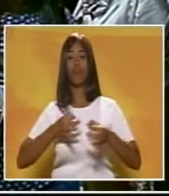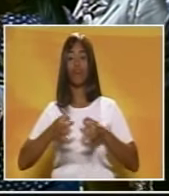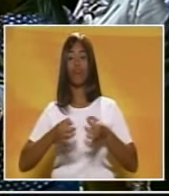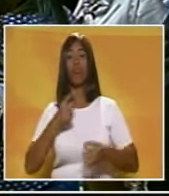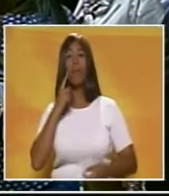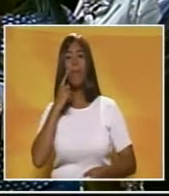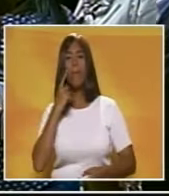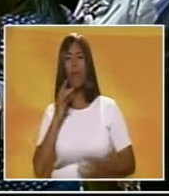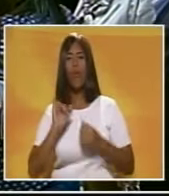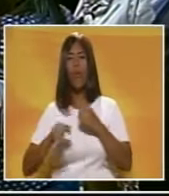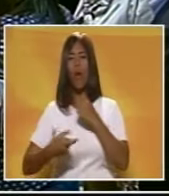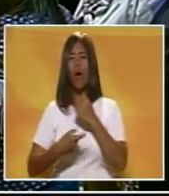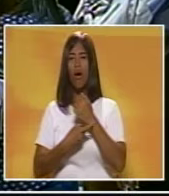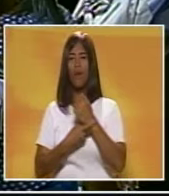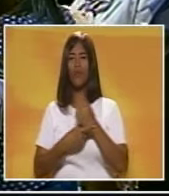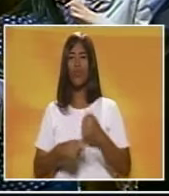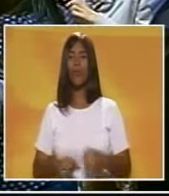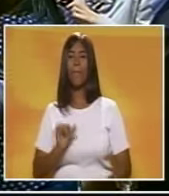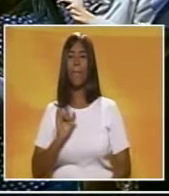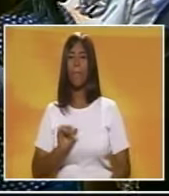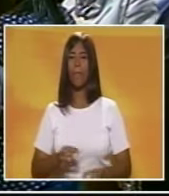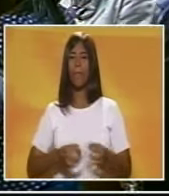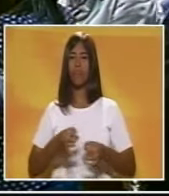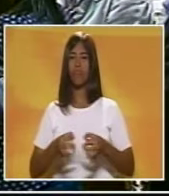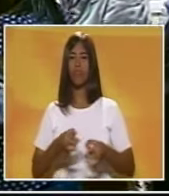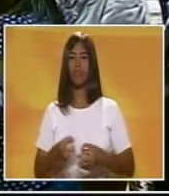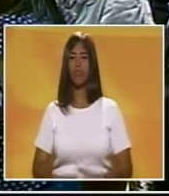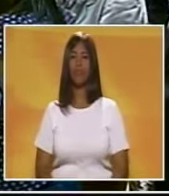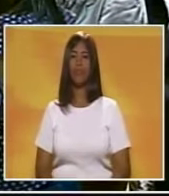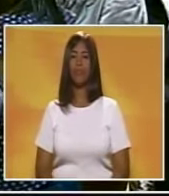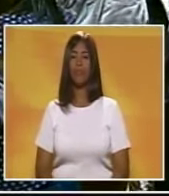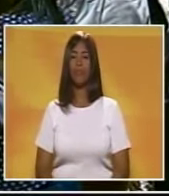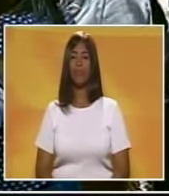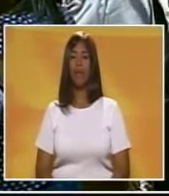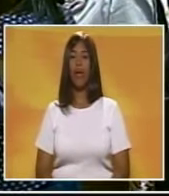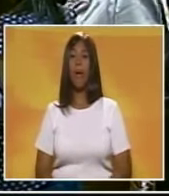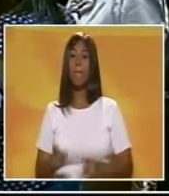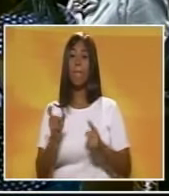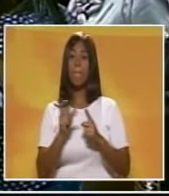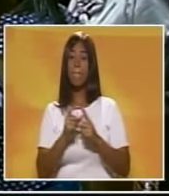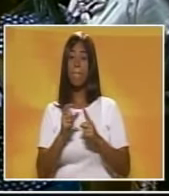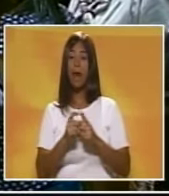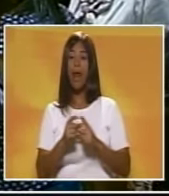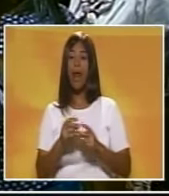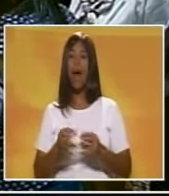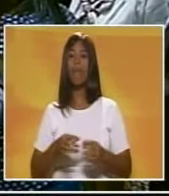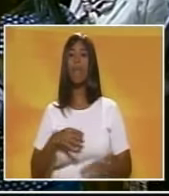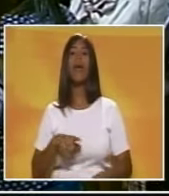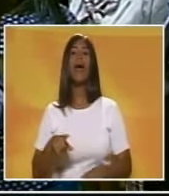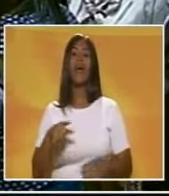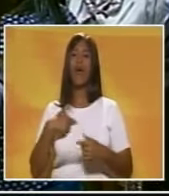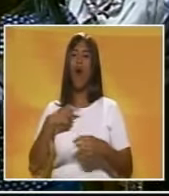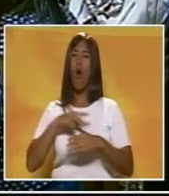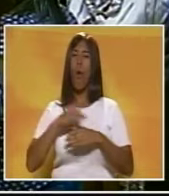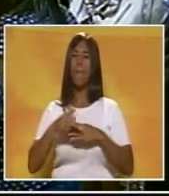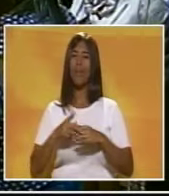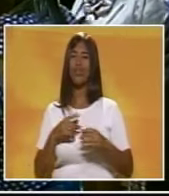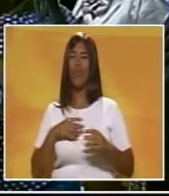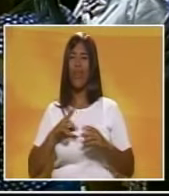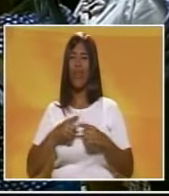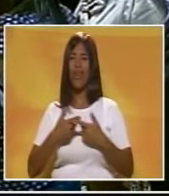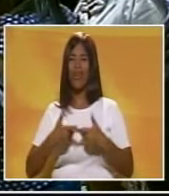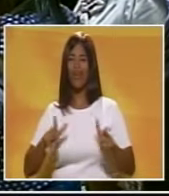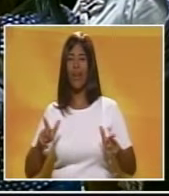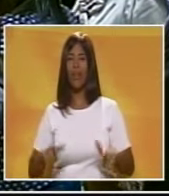lo que dijo en el hemiciclo de sesiones en unas palabras en las cuales se refirió a la Operación Libertad, cuyo